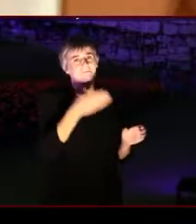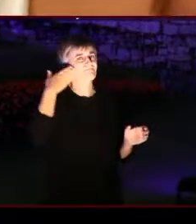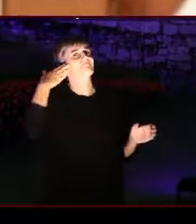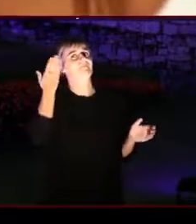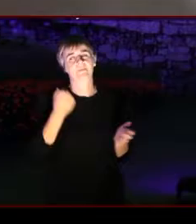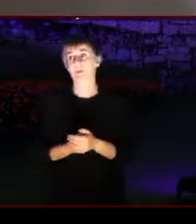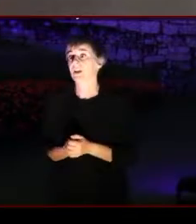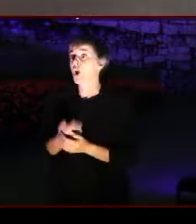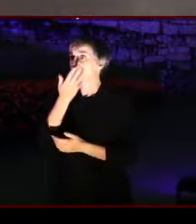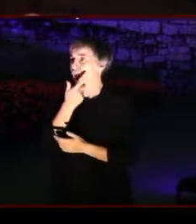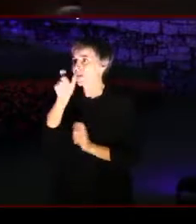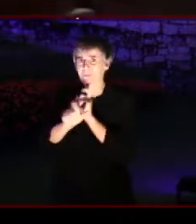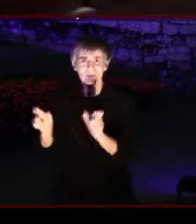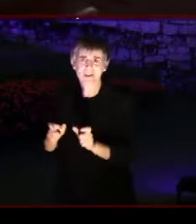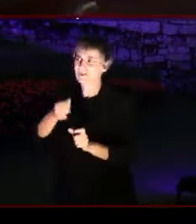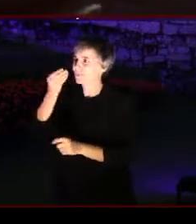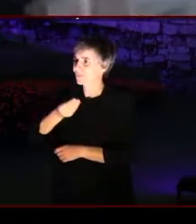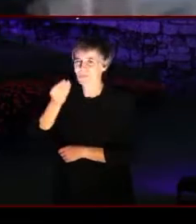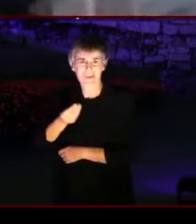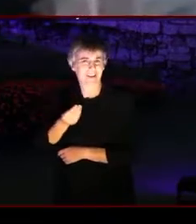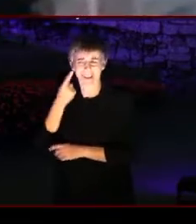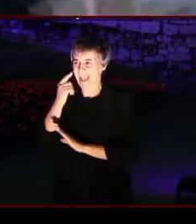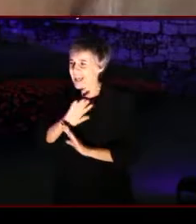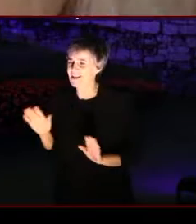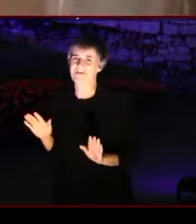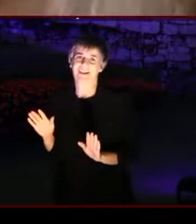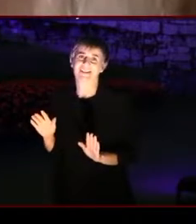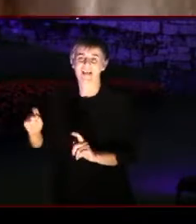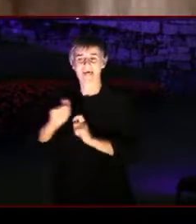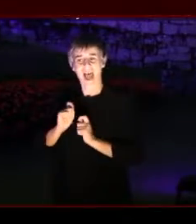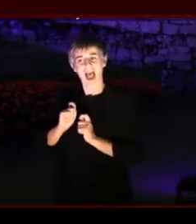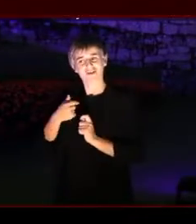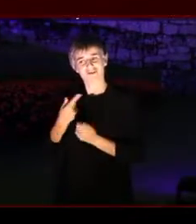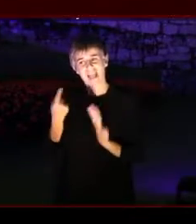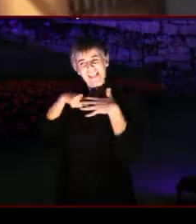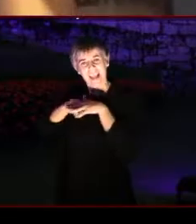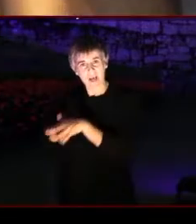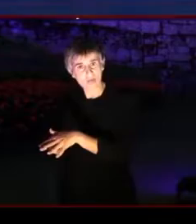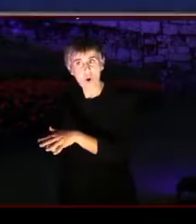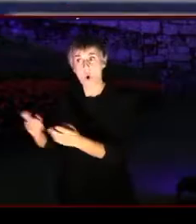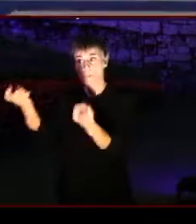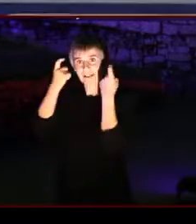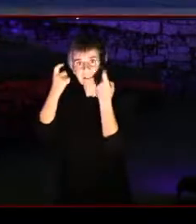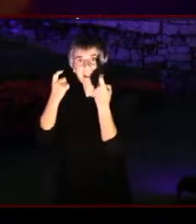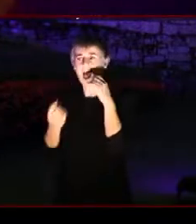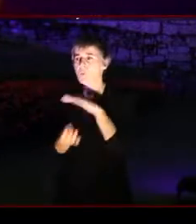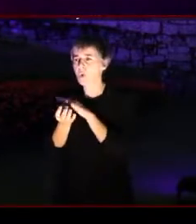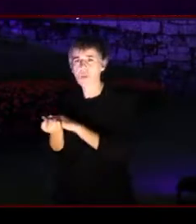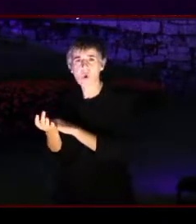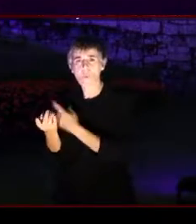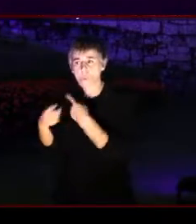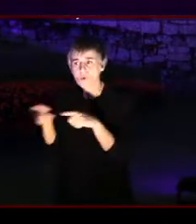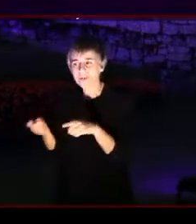Conoces a gente súper guay, hacen que te integres, te enseñan la producción musical detrás, todo lo que hay